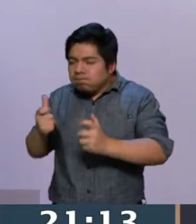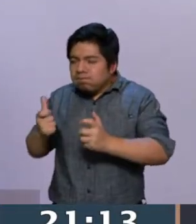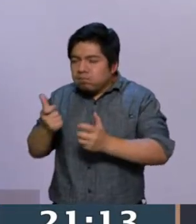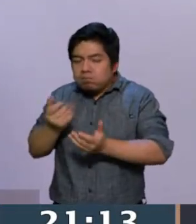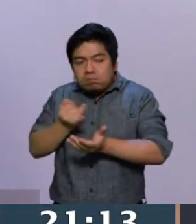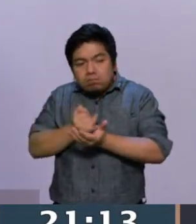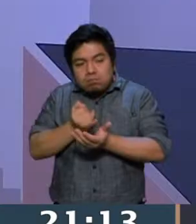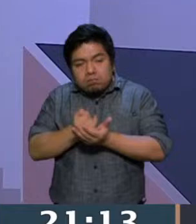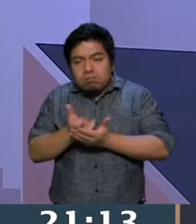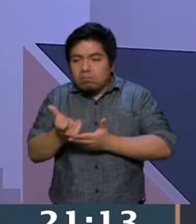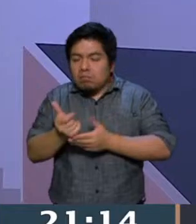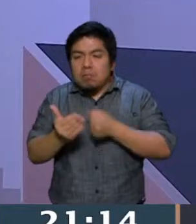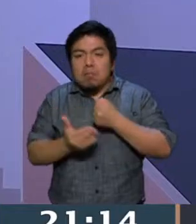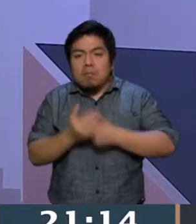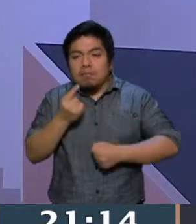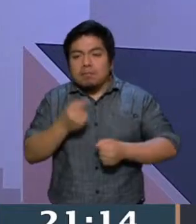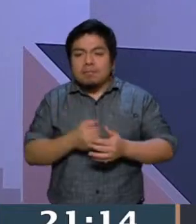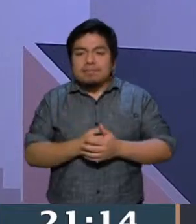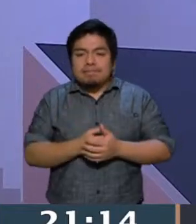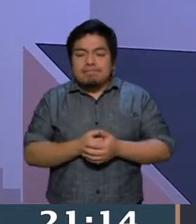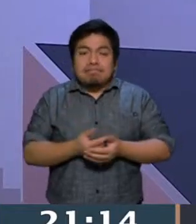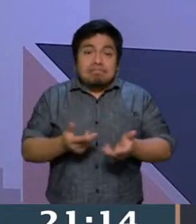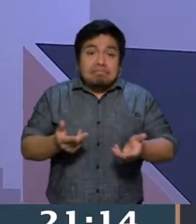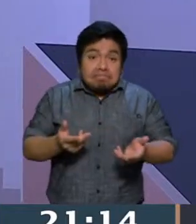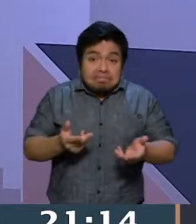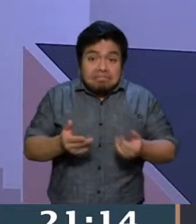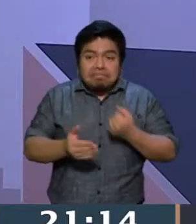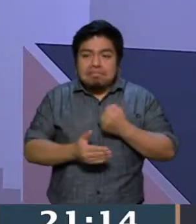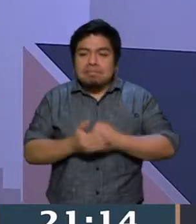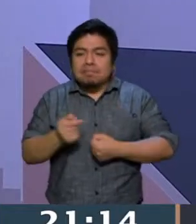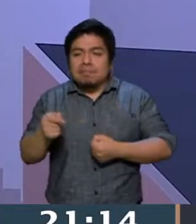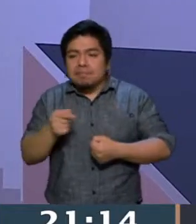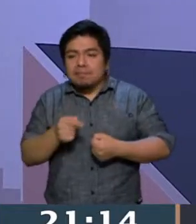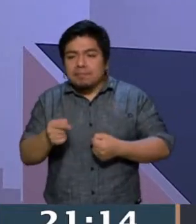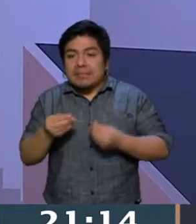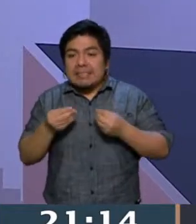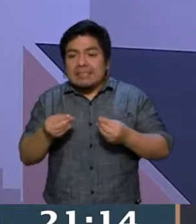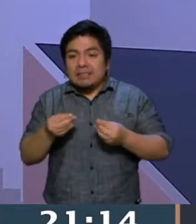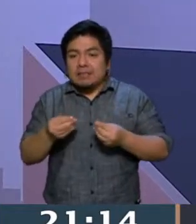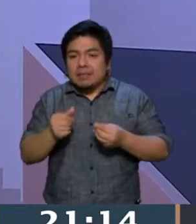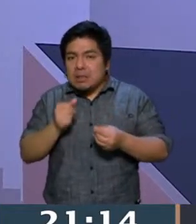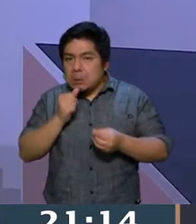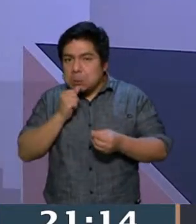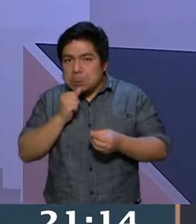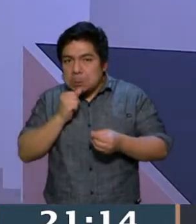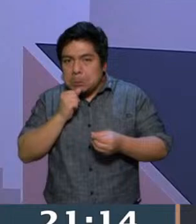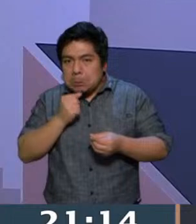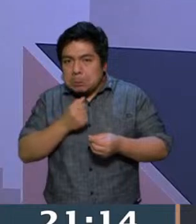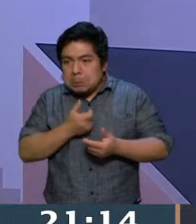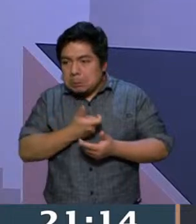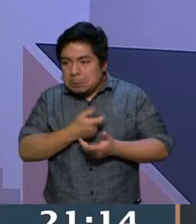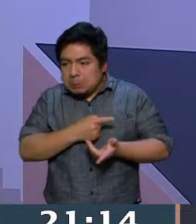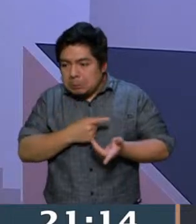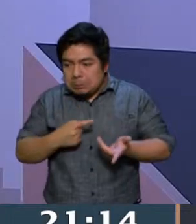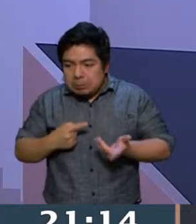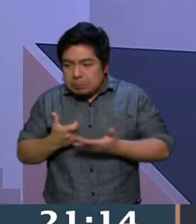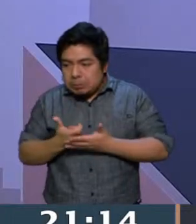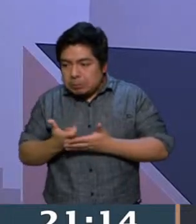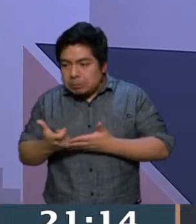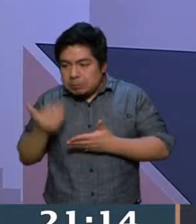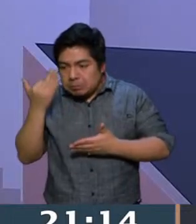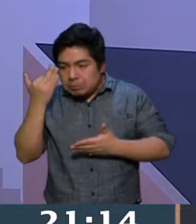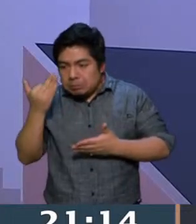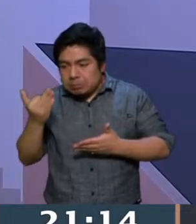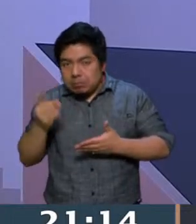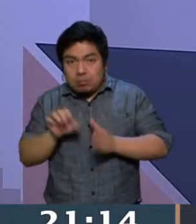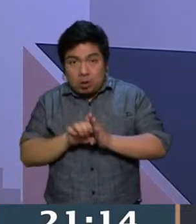impuestos. Pues yo te diría porque en principio llevan mucho tiempo sin pagarlos completos, ¿no? Pues sí, el ejemplo de